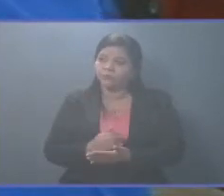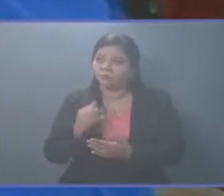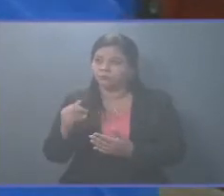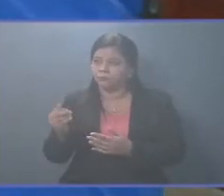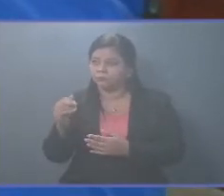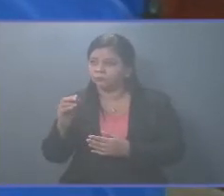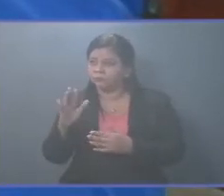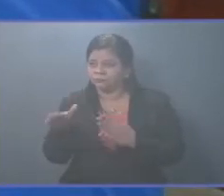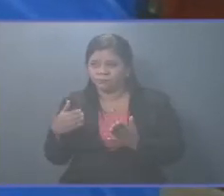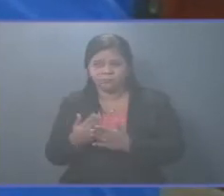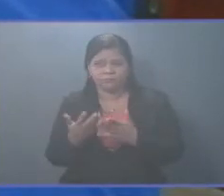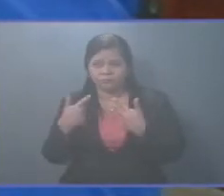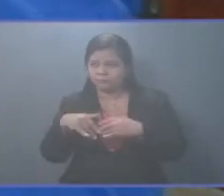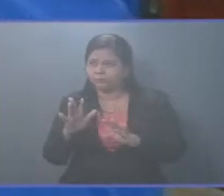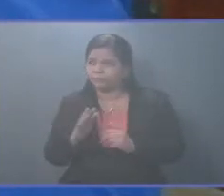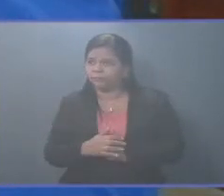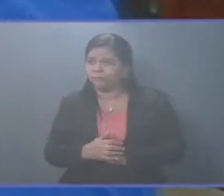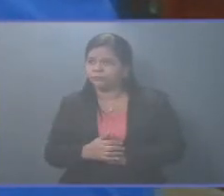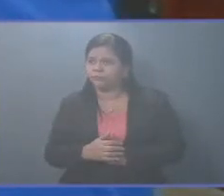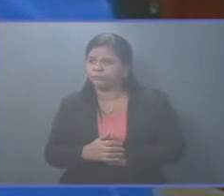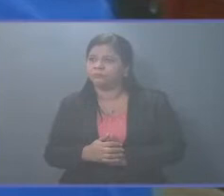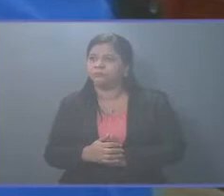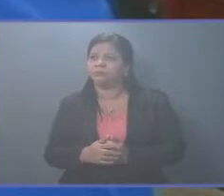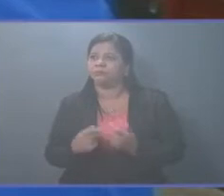etcétera, etcétera, ¿no? O sea, el conocimiento.